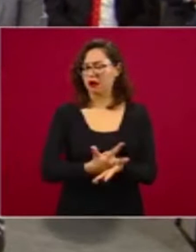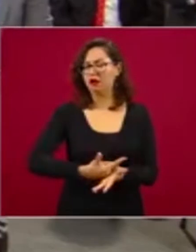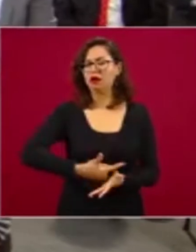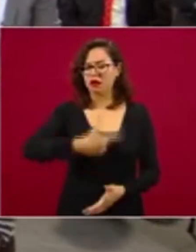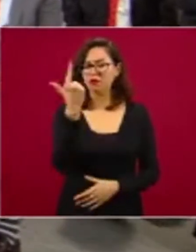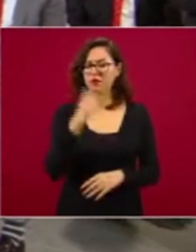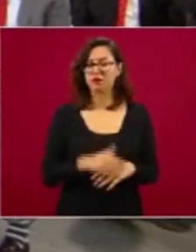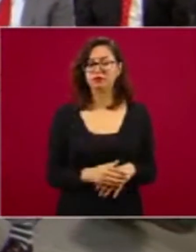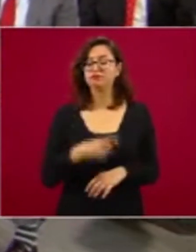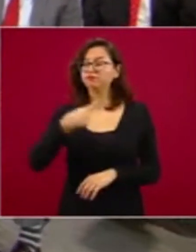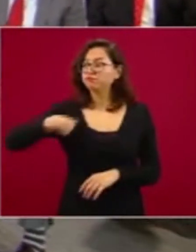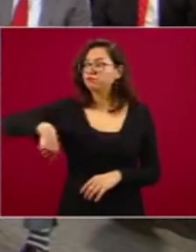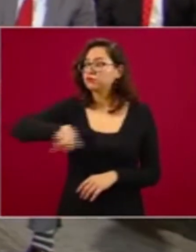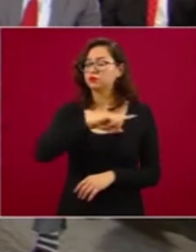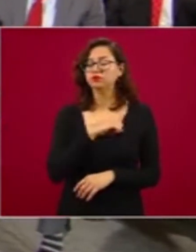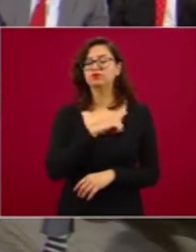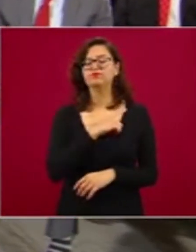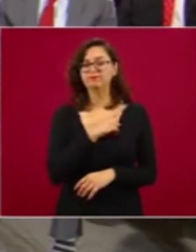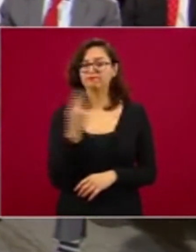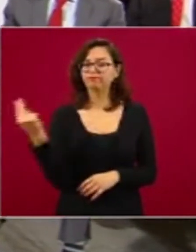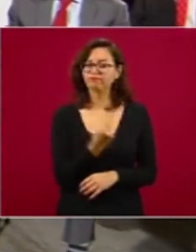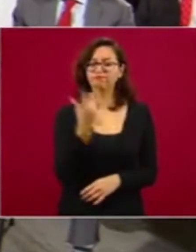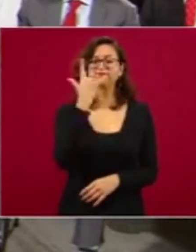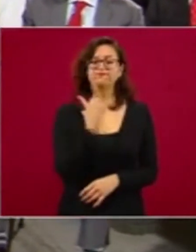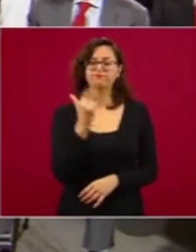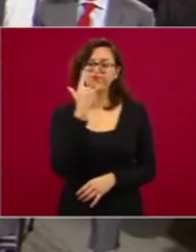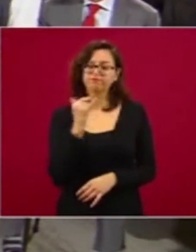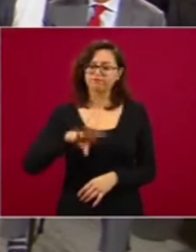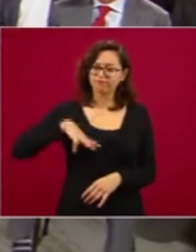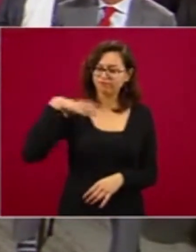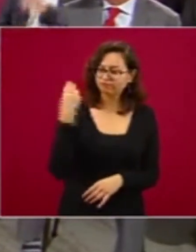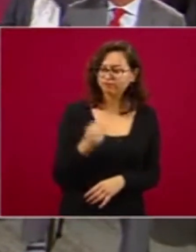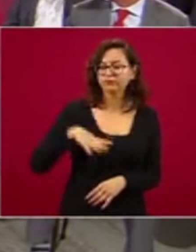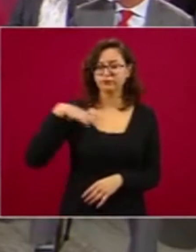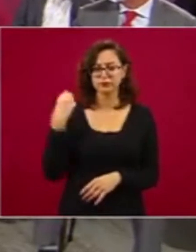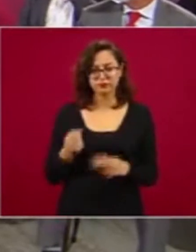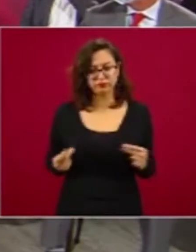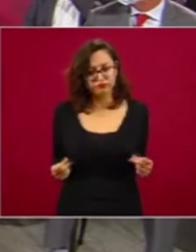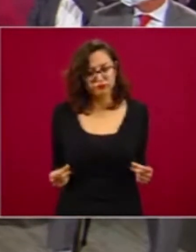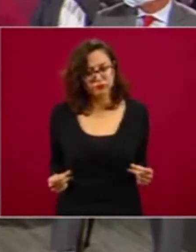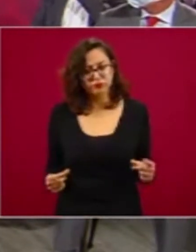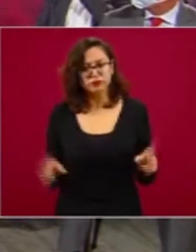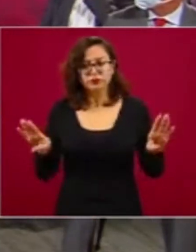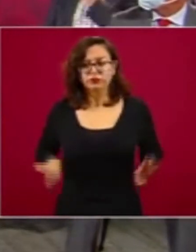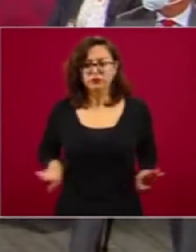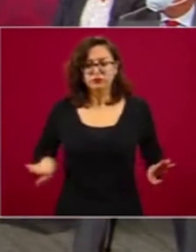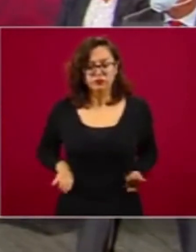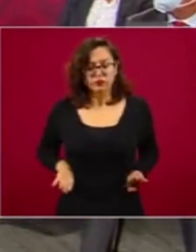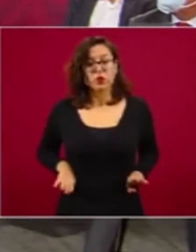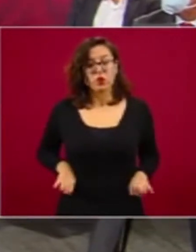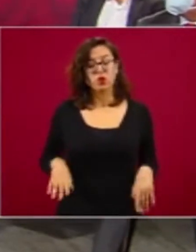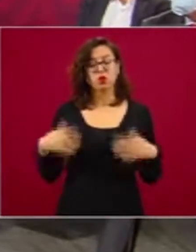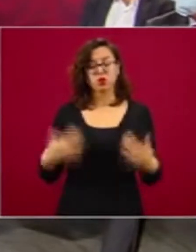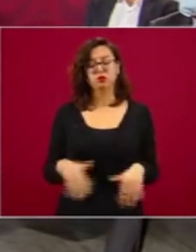nosotros esfuerzos y actitudes extraordinarias. Autoridades del gobierno federal anunciaron